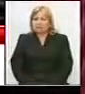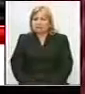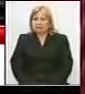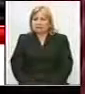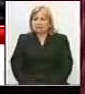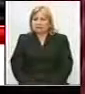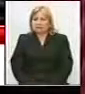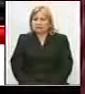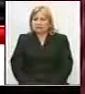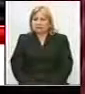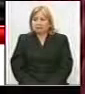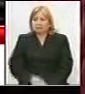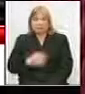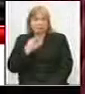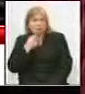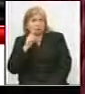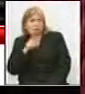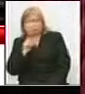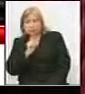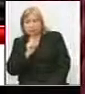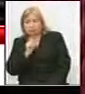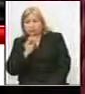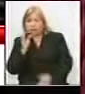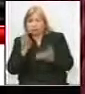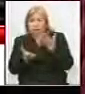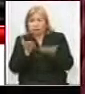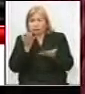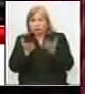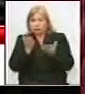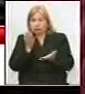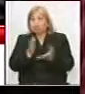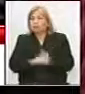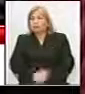Presidenta, no quisiera precisar exactamente el año, pero ya. Aproximadamente